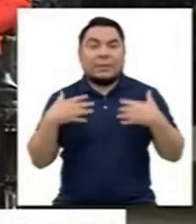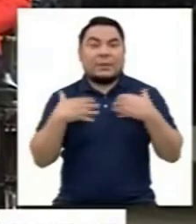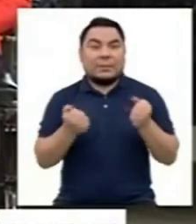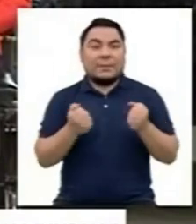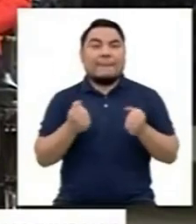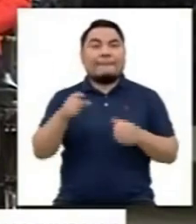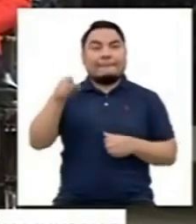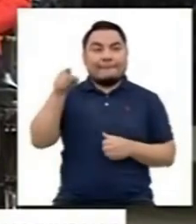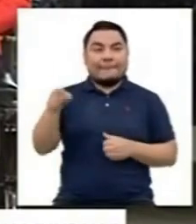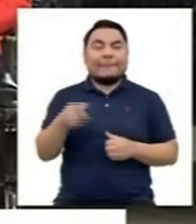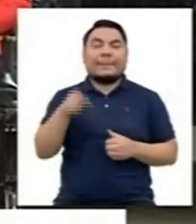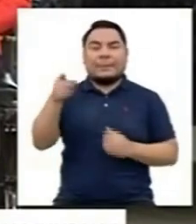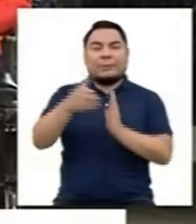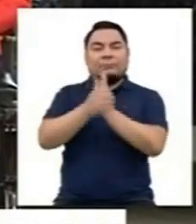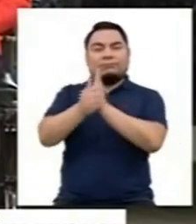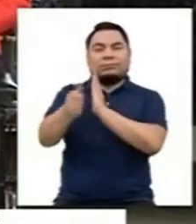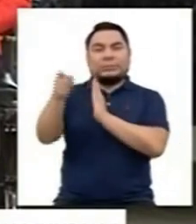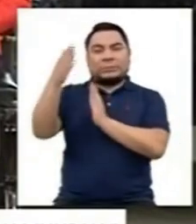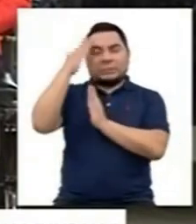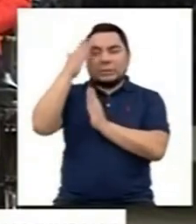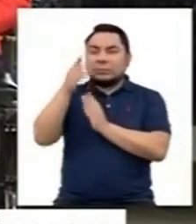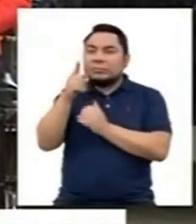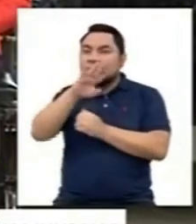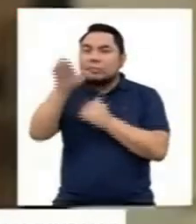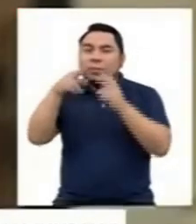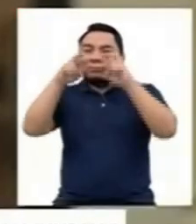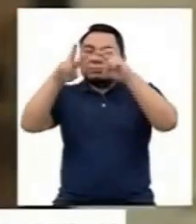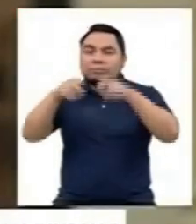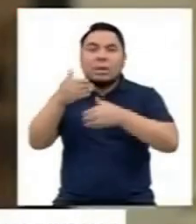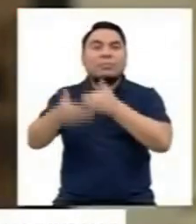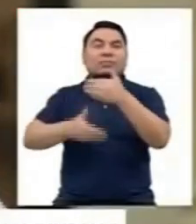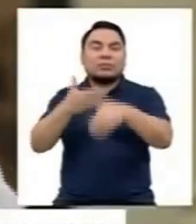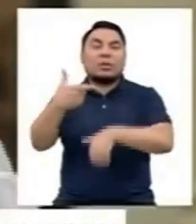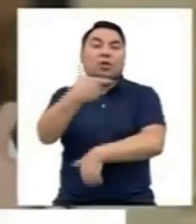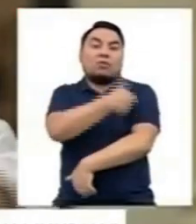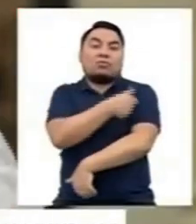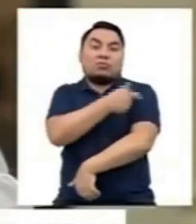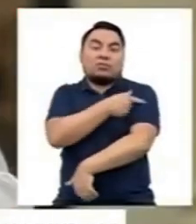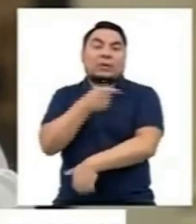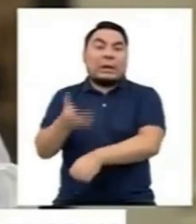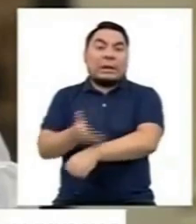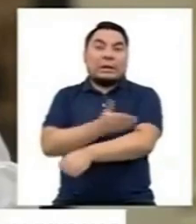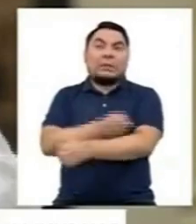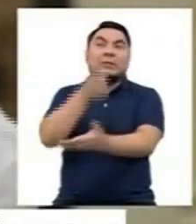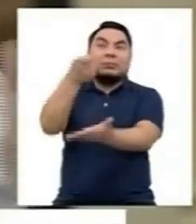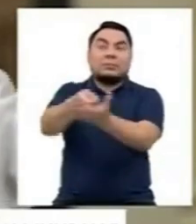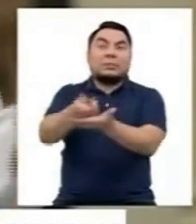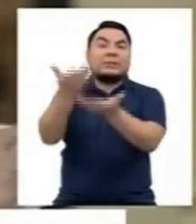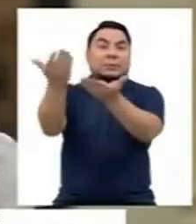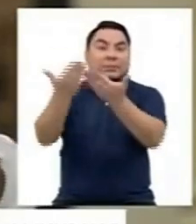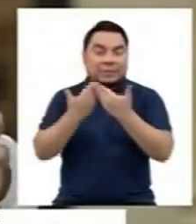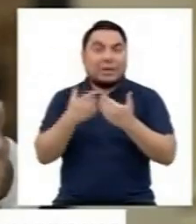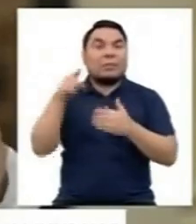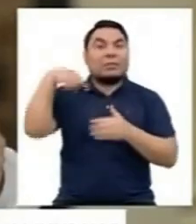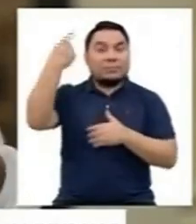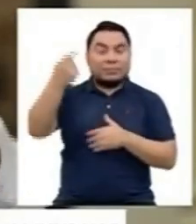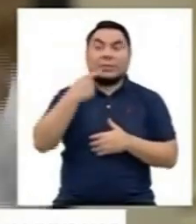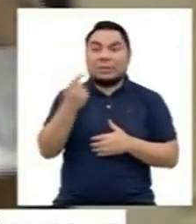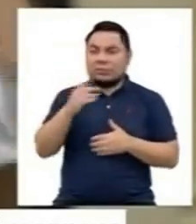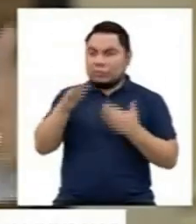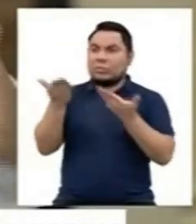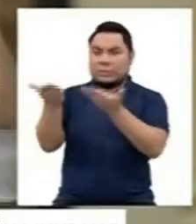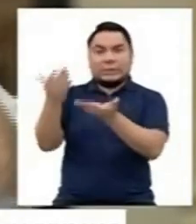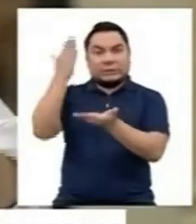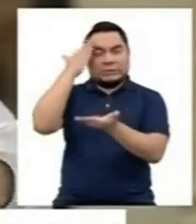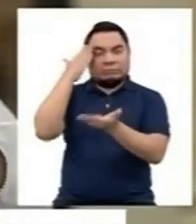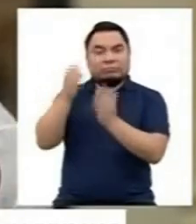de habitantes, incluido un promedio de casi 700.000, 800.000 o quizás un poco más de extranjeros que viven en nuestro país. Entonces, de